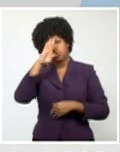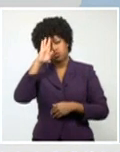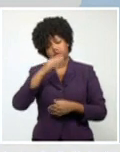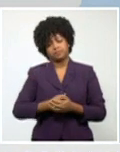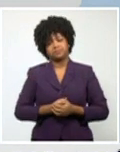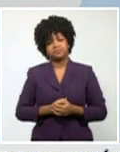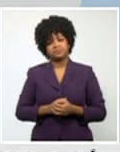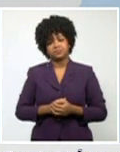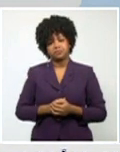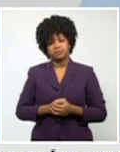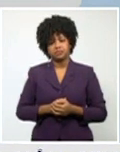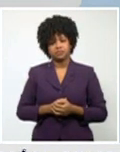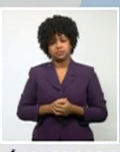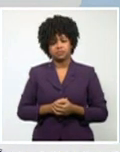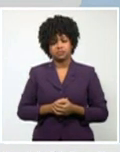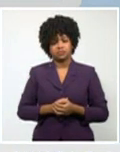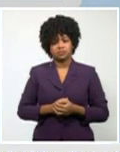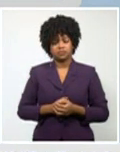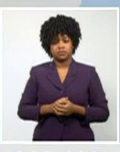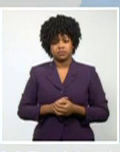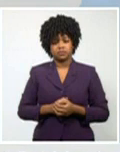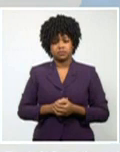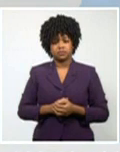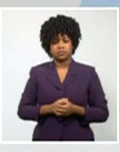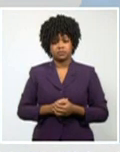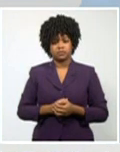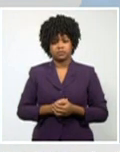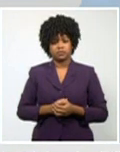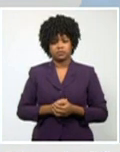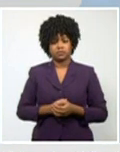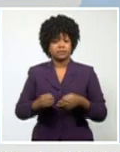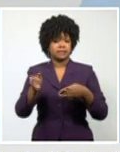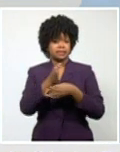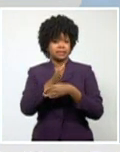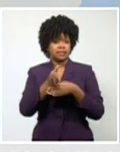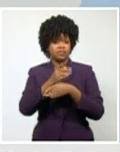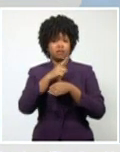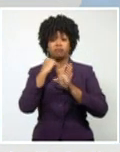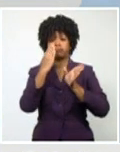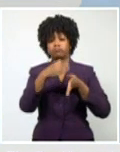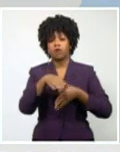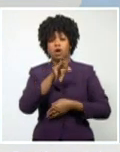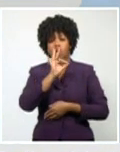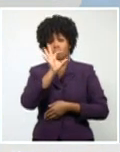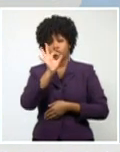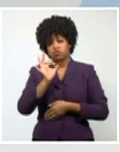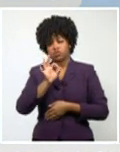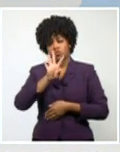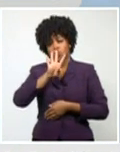que haya fallecido en nuestro país. Esto da una tasa de letalidad de